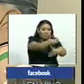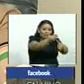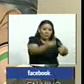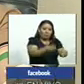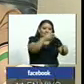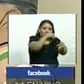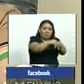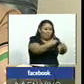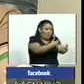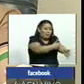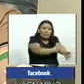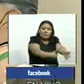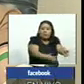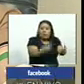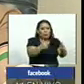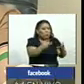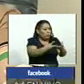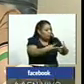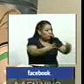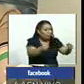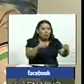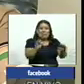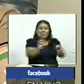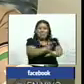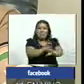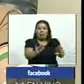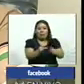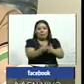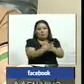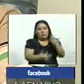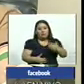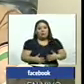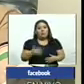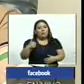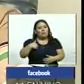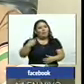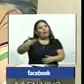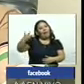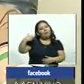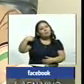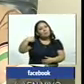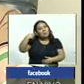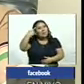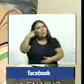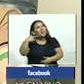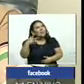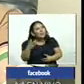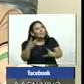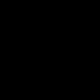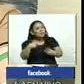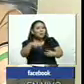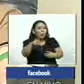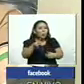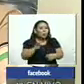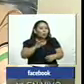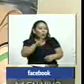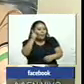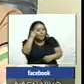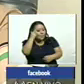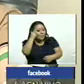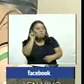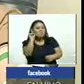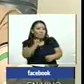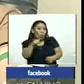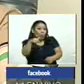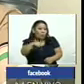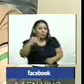están escaseados y ahorita hay prácticamente cero de sangre. Yo antes había pensado, ¿verdad?, quiero ir a donar, y nunca me he animado hasta que